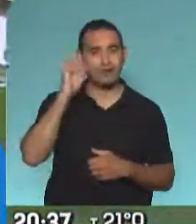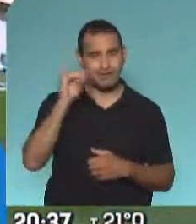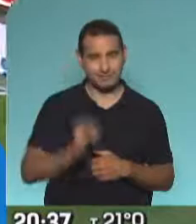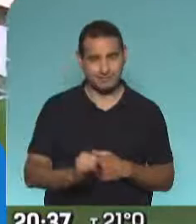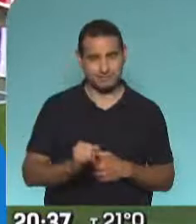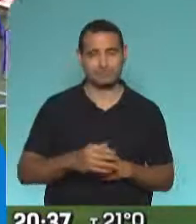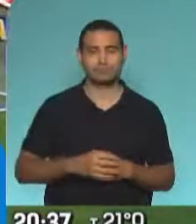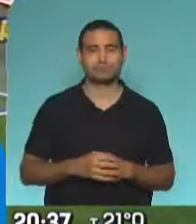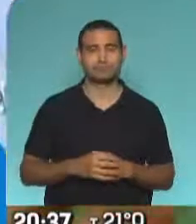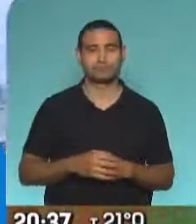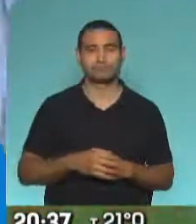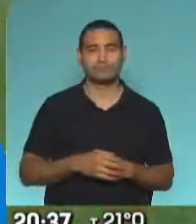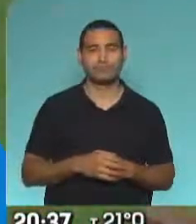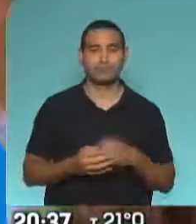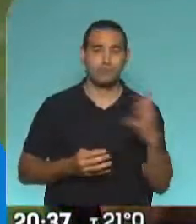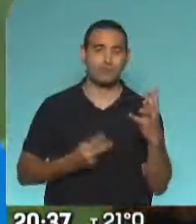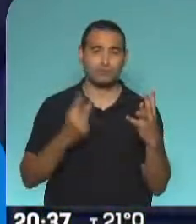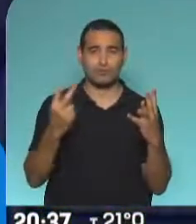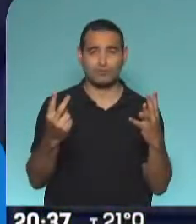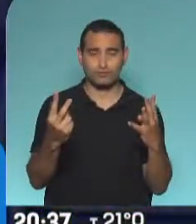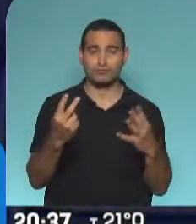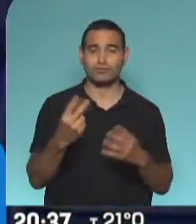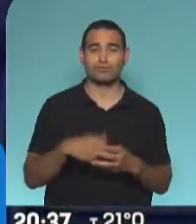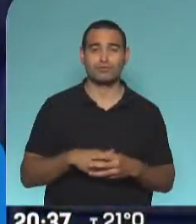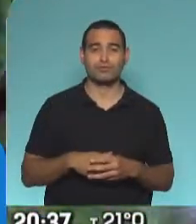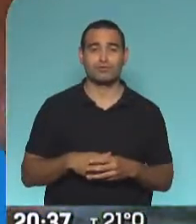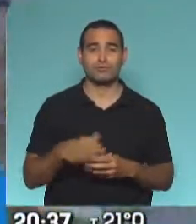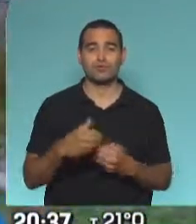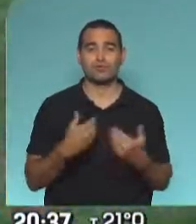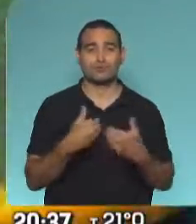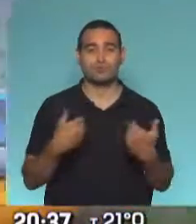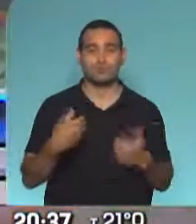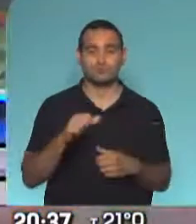2 de San, 4-2, victoria de Newell's en carácter de visitante.